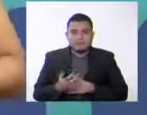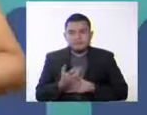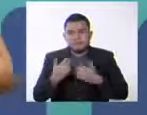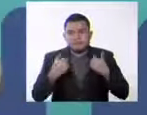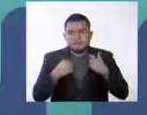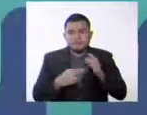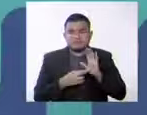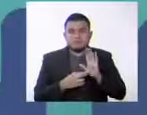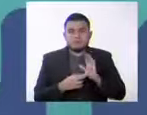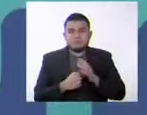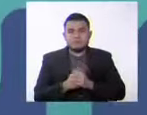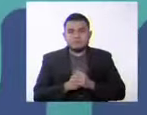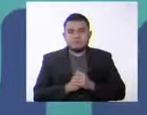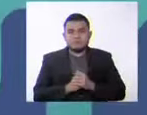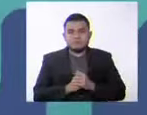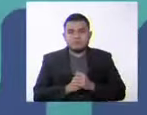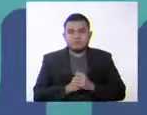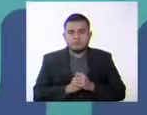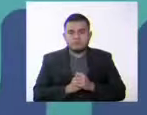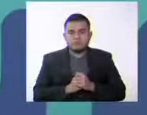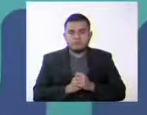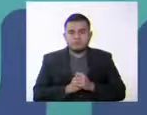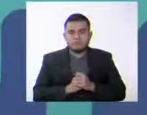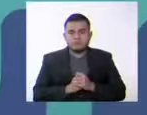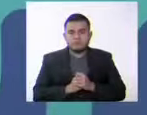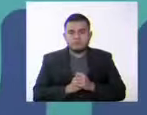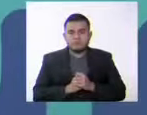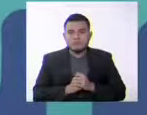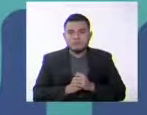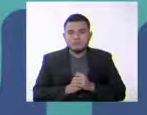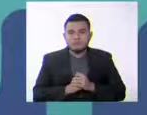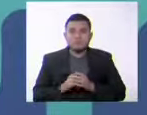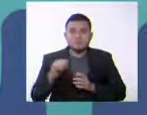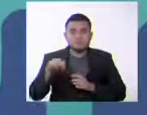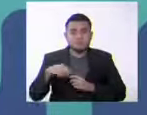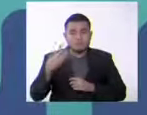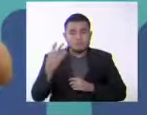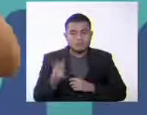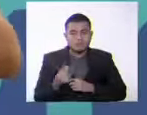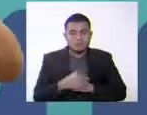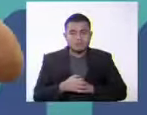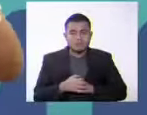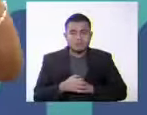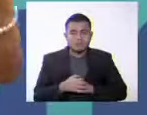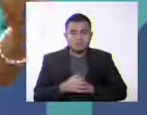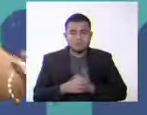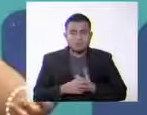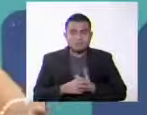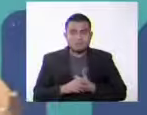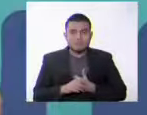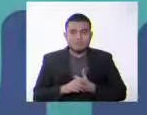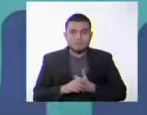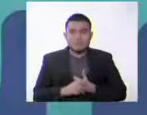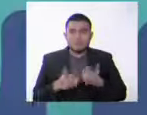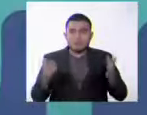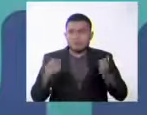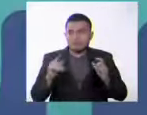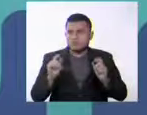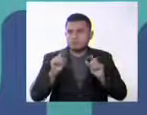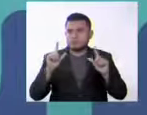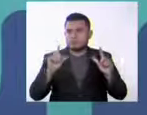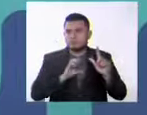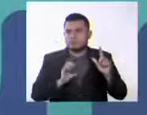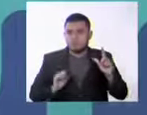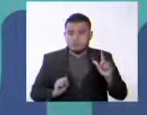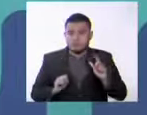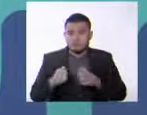representaciones que, por ejemplo, aún hoy, en la actualidad, han hecho brillar El Salvador. Por eso es